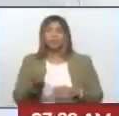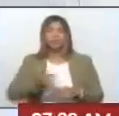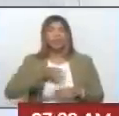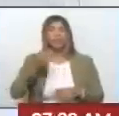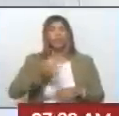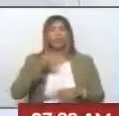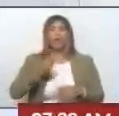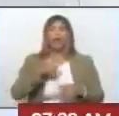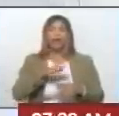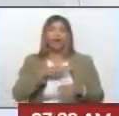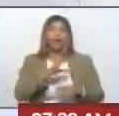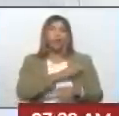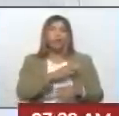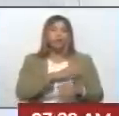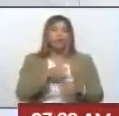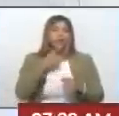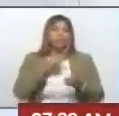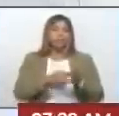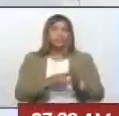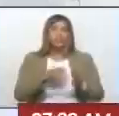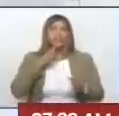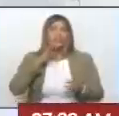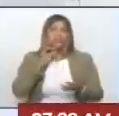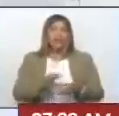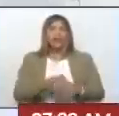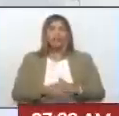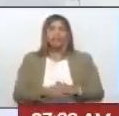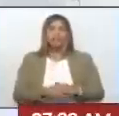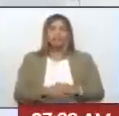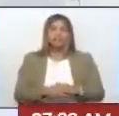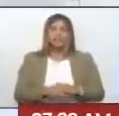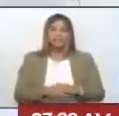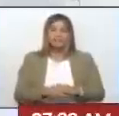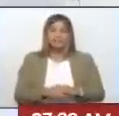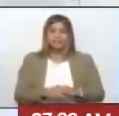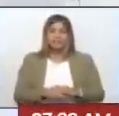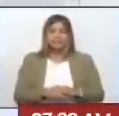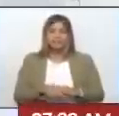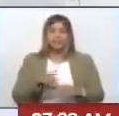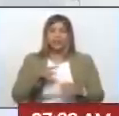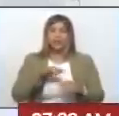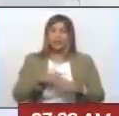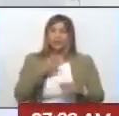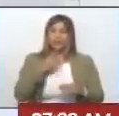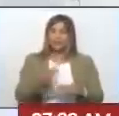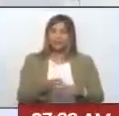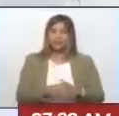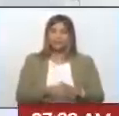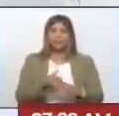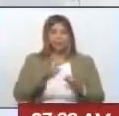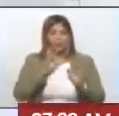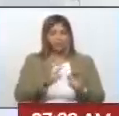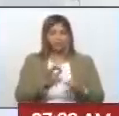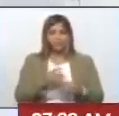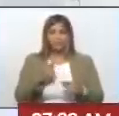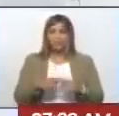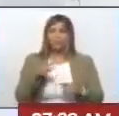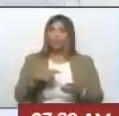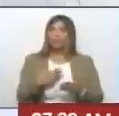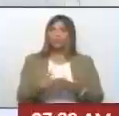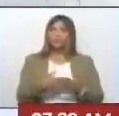de la oposición, bueno, termina siendo cierto con esta declaración. Sabíamos que era cierto, claro, pero esto es una